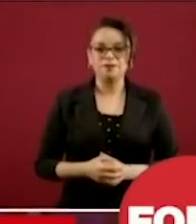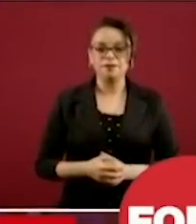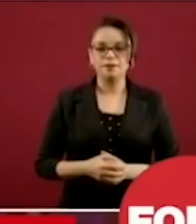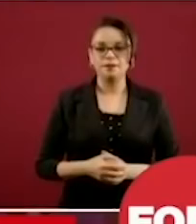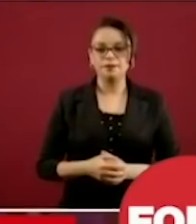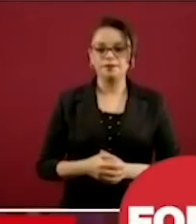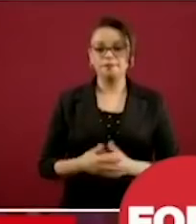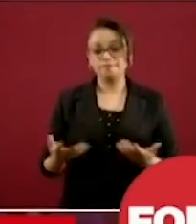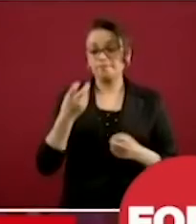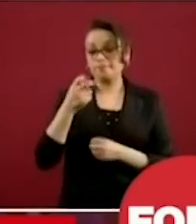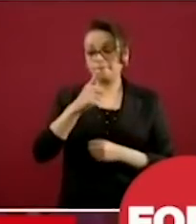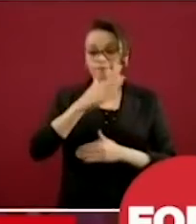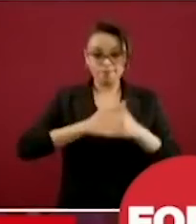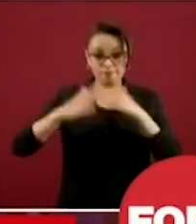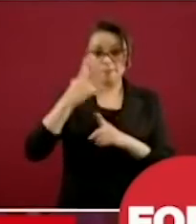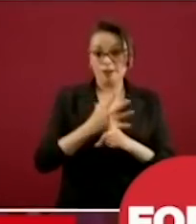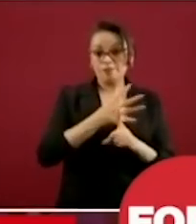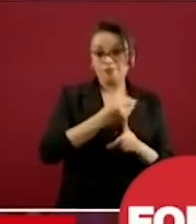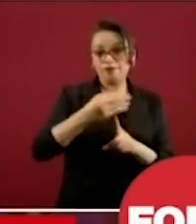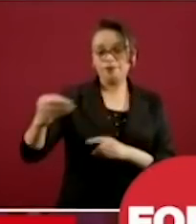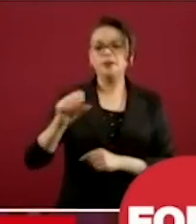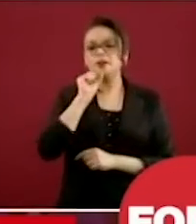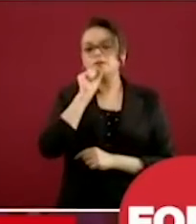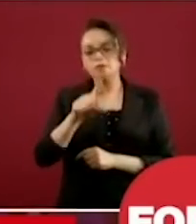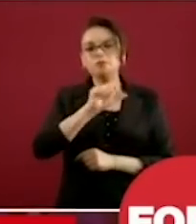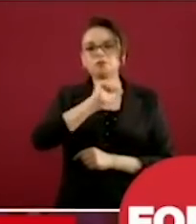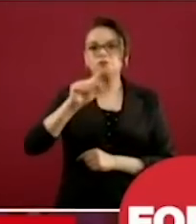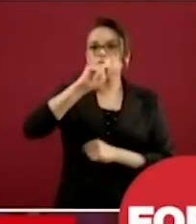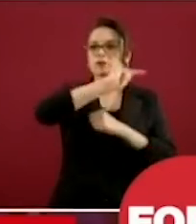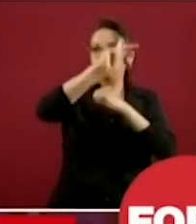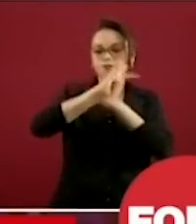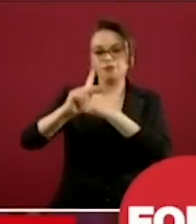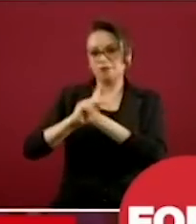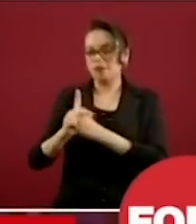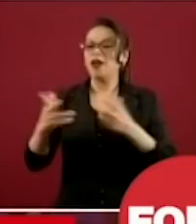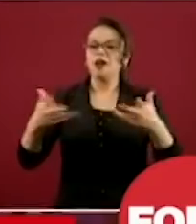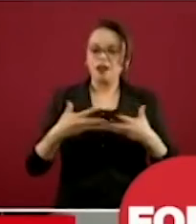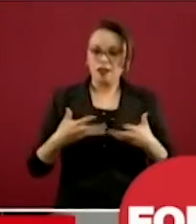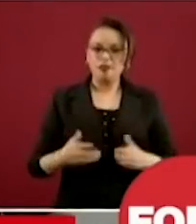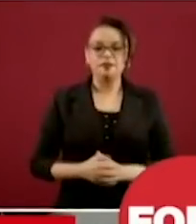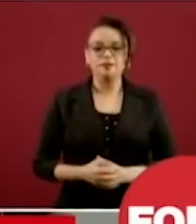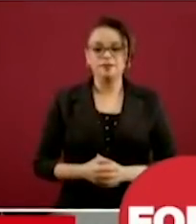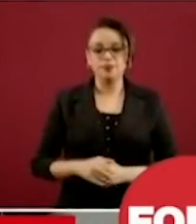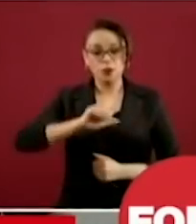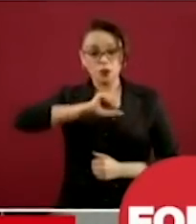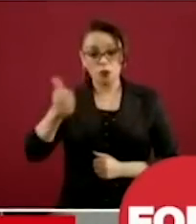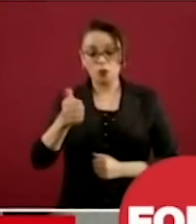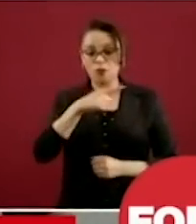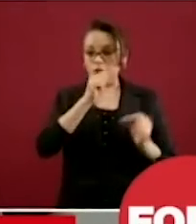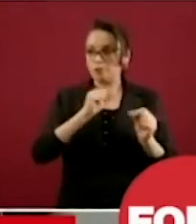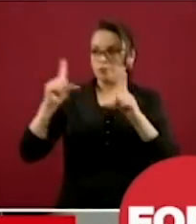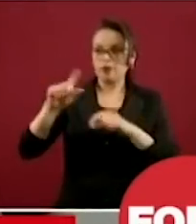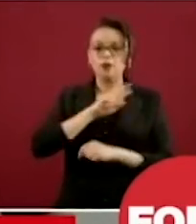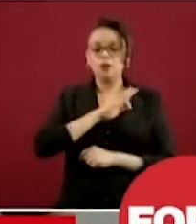a su vez son epidemias en los países en donde se están presentando. En la siguiente diapositiva podemos